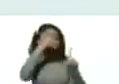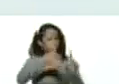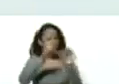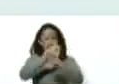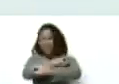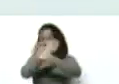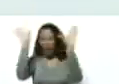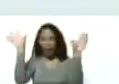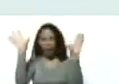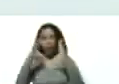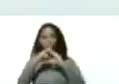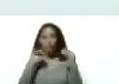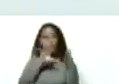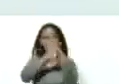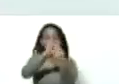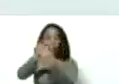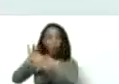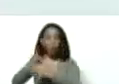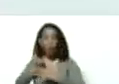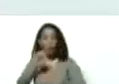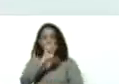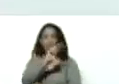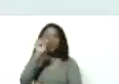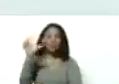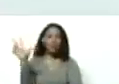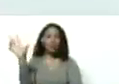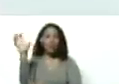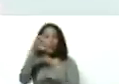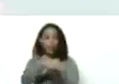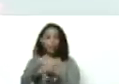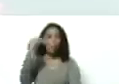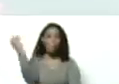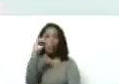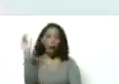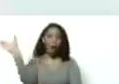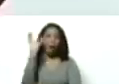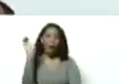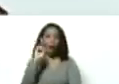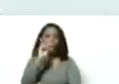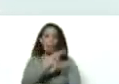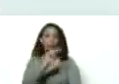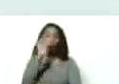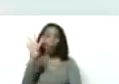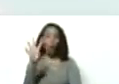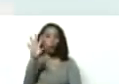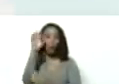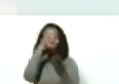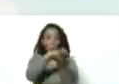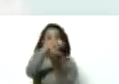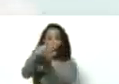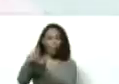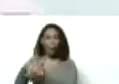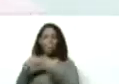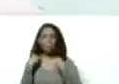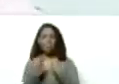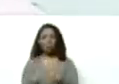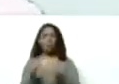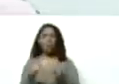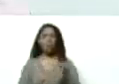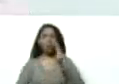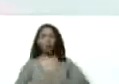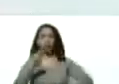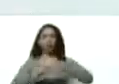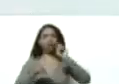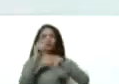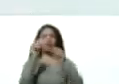todos los enlaces de los 23 estados más Caracas, las 24 entidades federales para la construcción